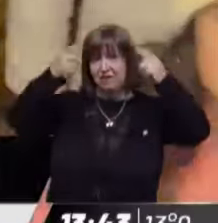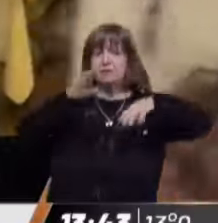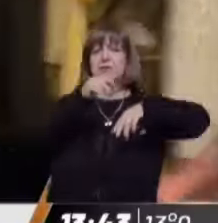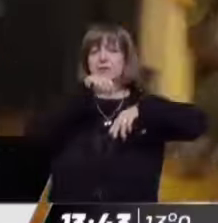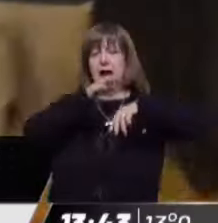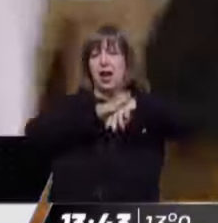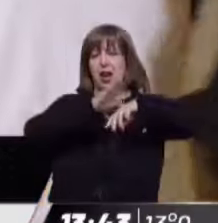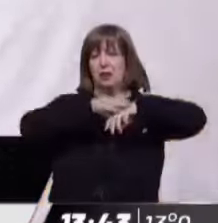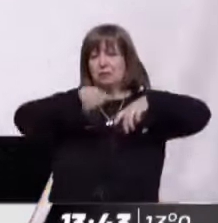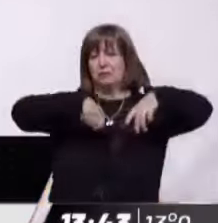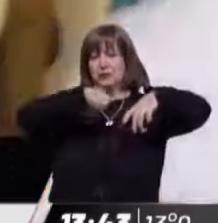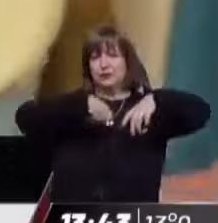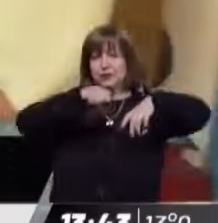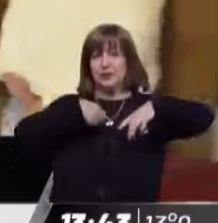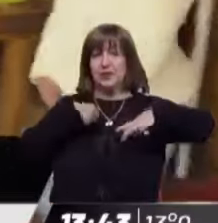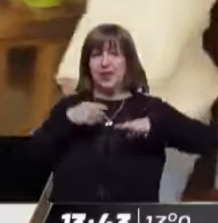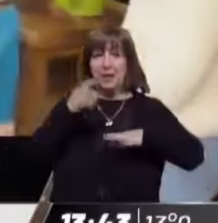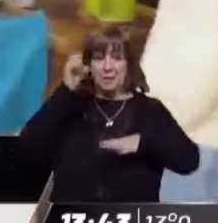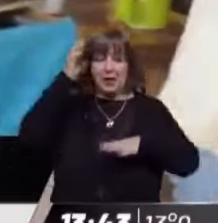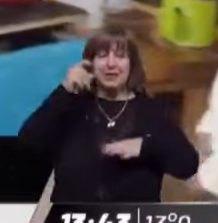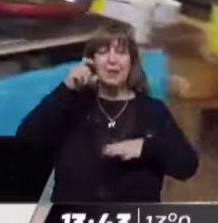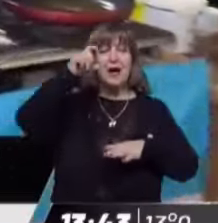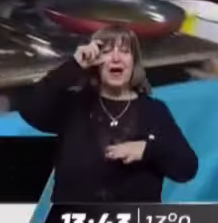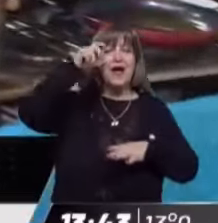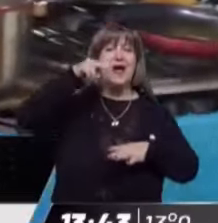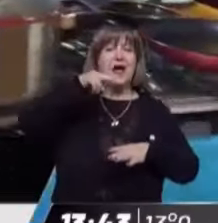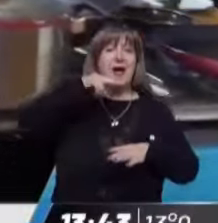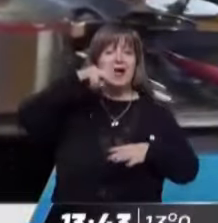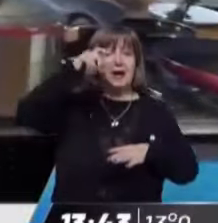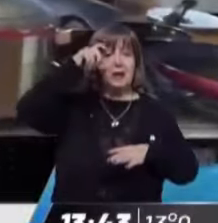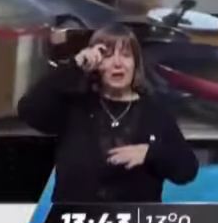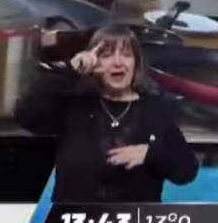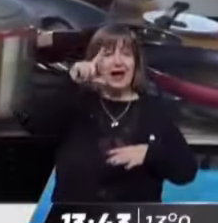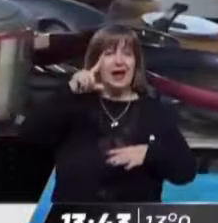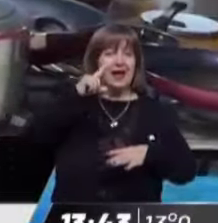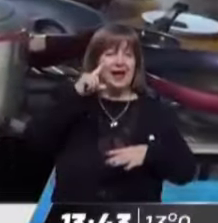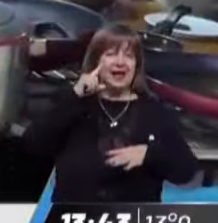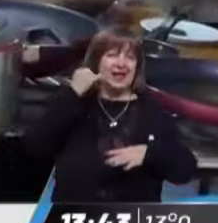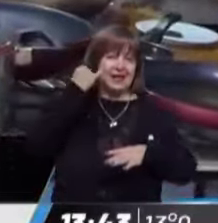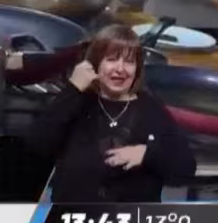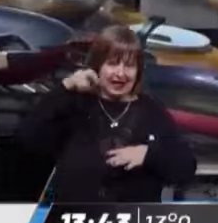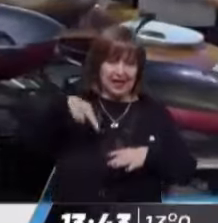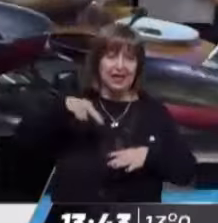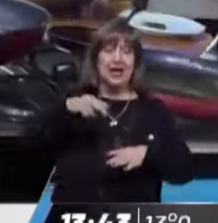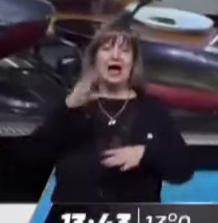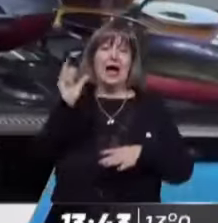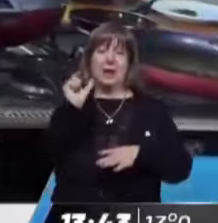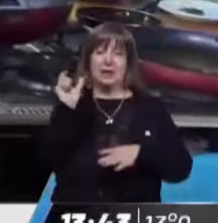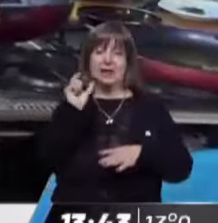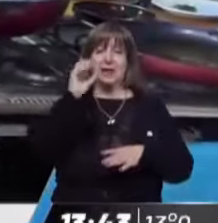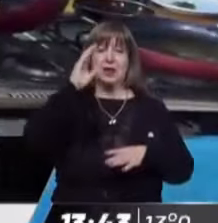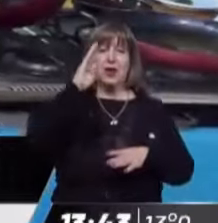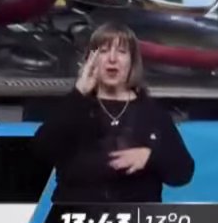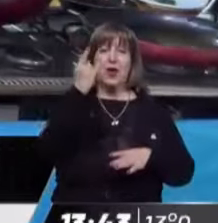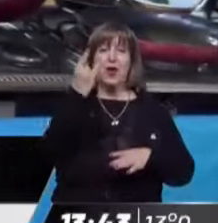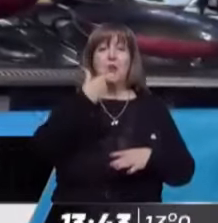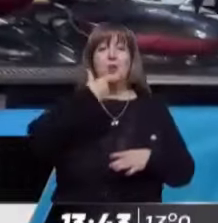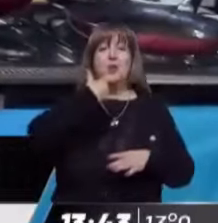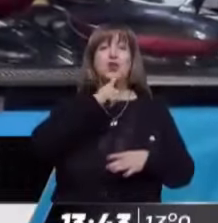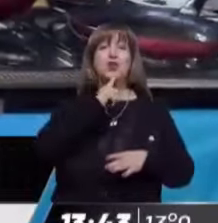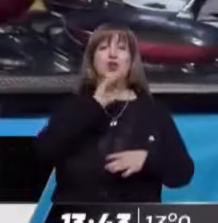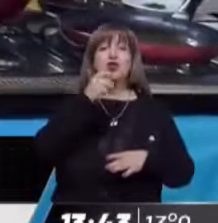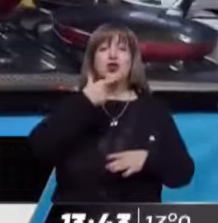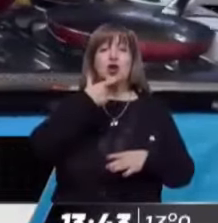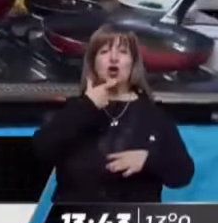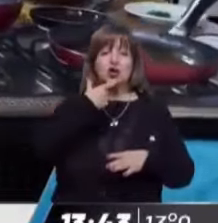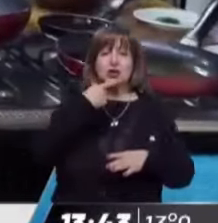con ella a cocinar. Evelyn Bustos, encargada de cocina en el Tíbet, en la